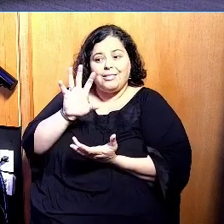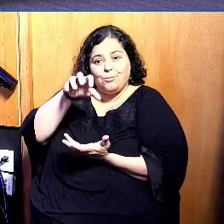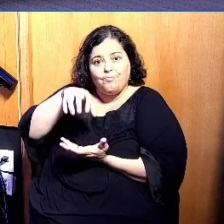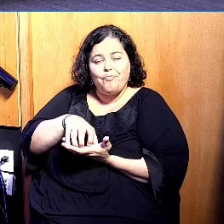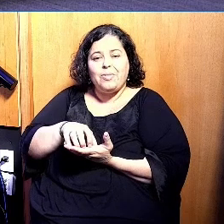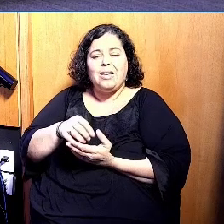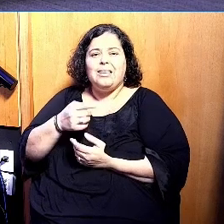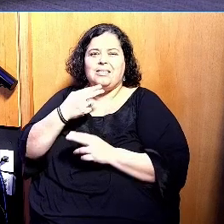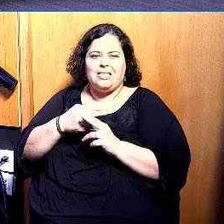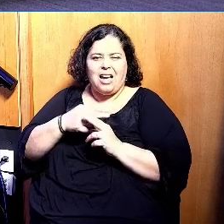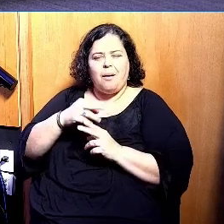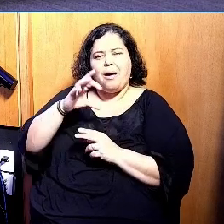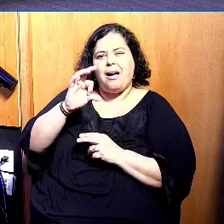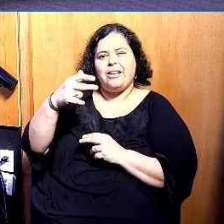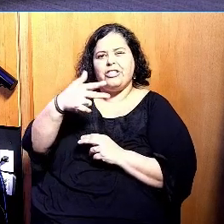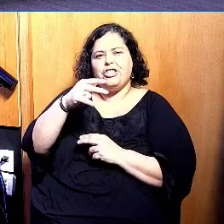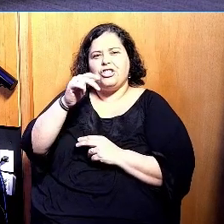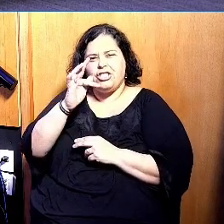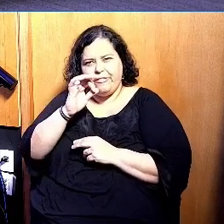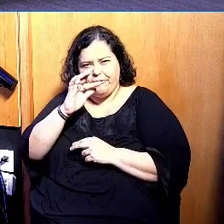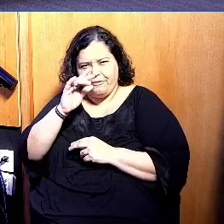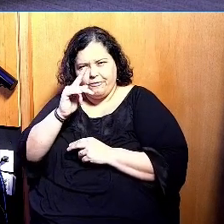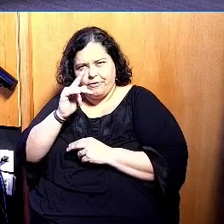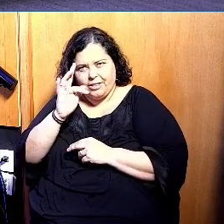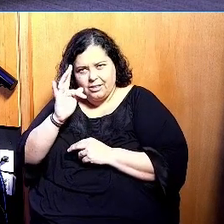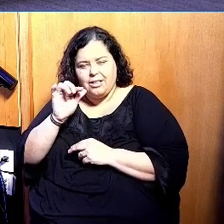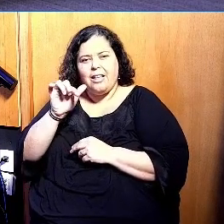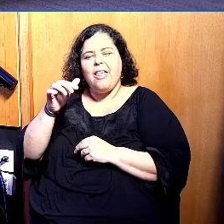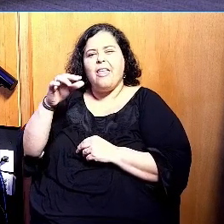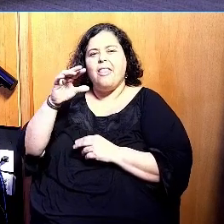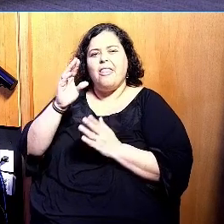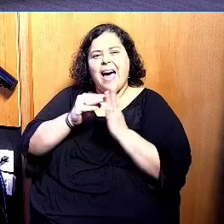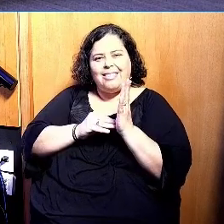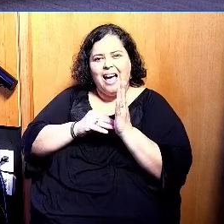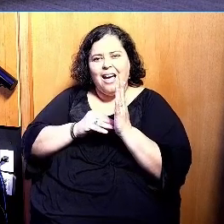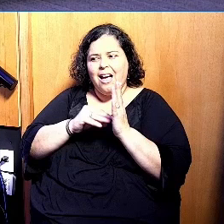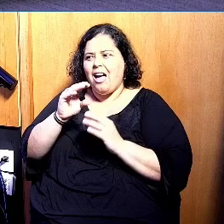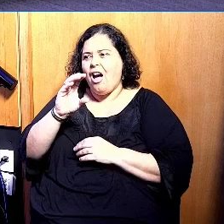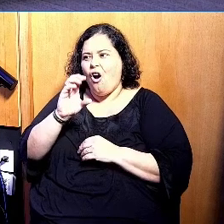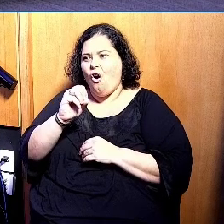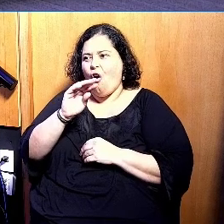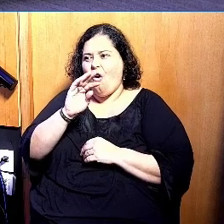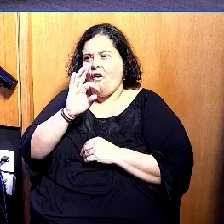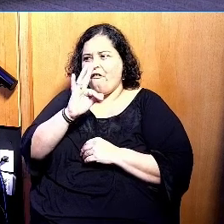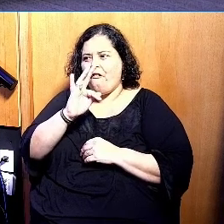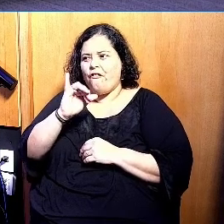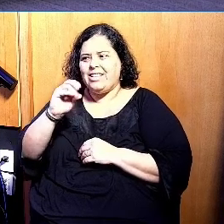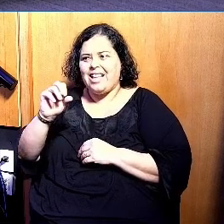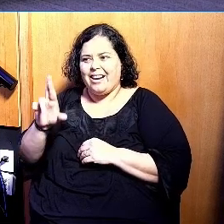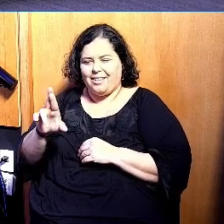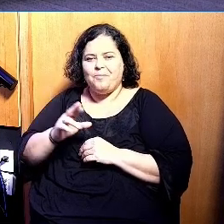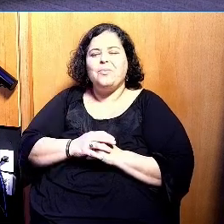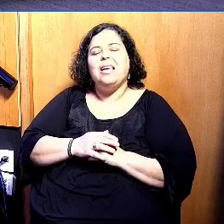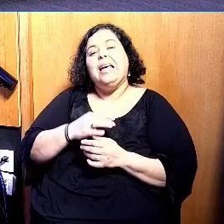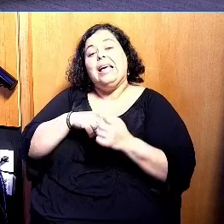Chief Data Officer, que es como el intermedio entre la tecnología y el negocio, ¿no? Y está ahí también entre los tomadores de